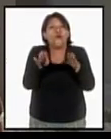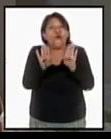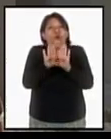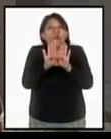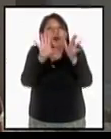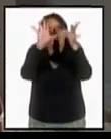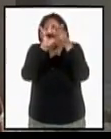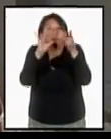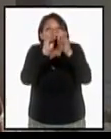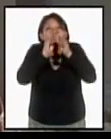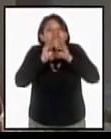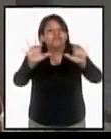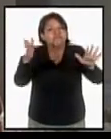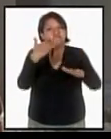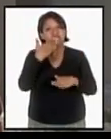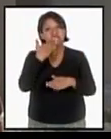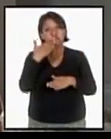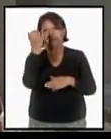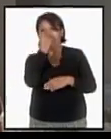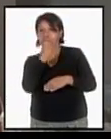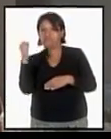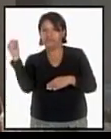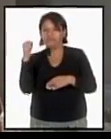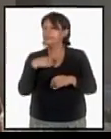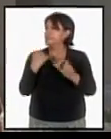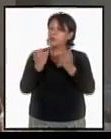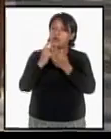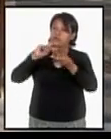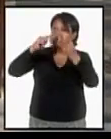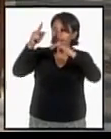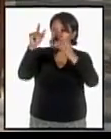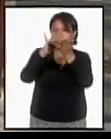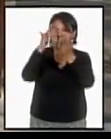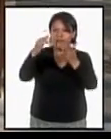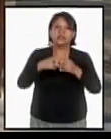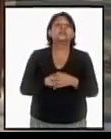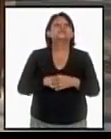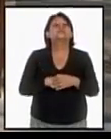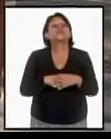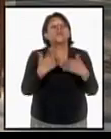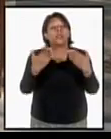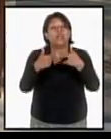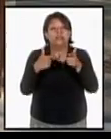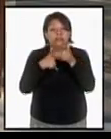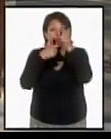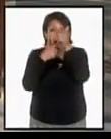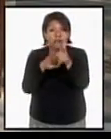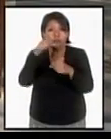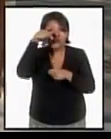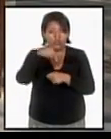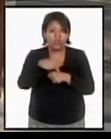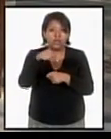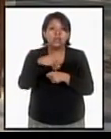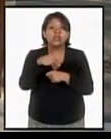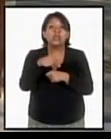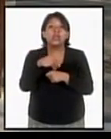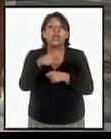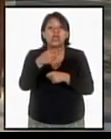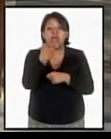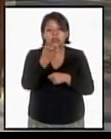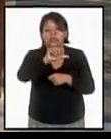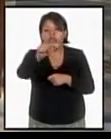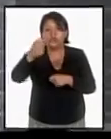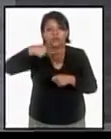de divulgarlo tan brillantemente aquí en las cámaras. No, al contrario, muchas gracias a ti. Muchas gracias. Y bueno, vamos a continuar aquí con Nosotros